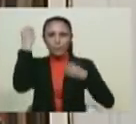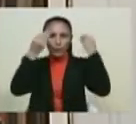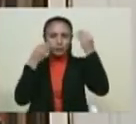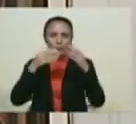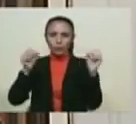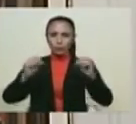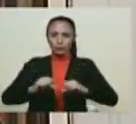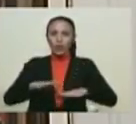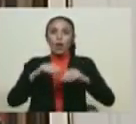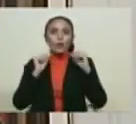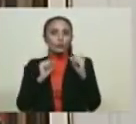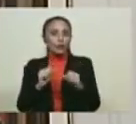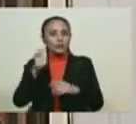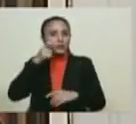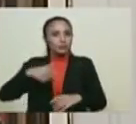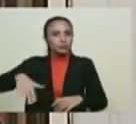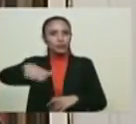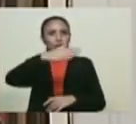de fuerza popular.